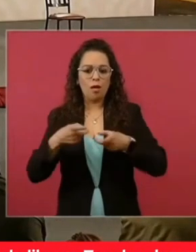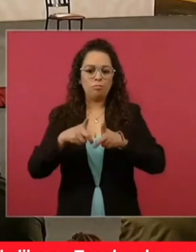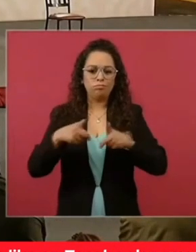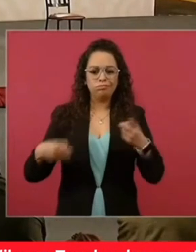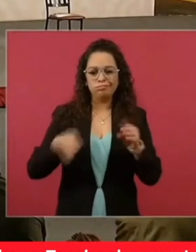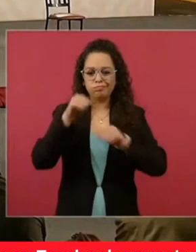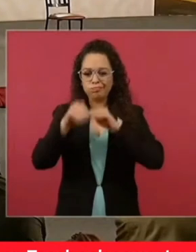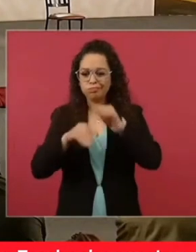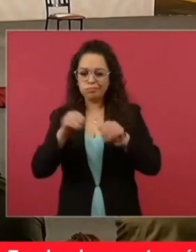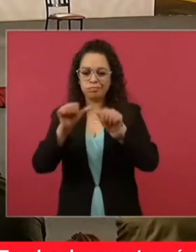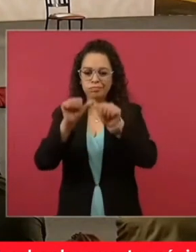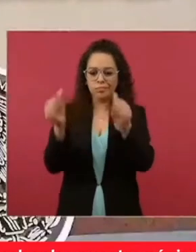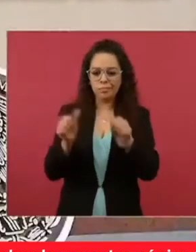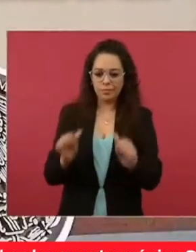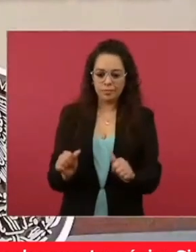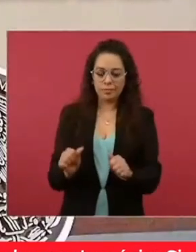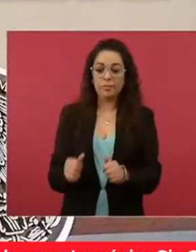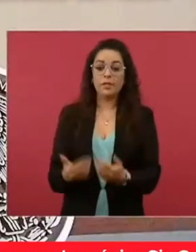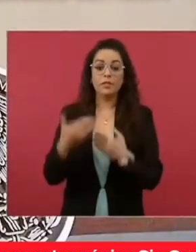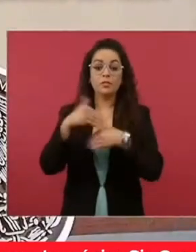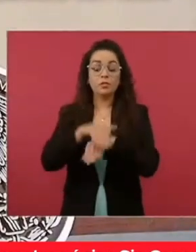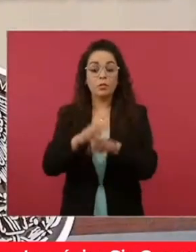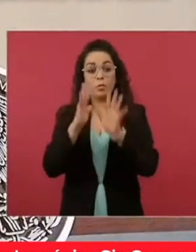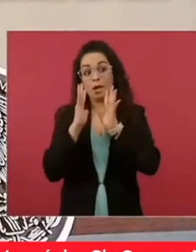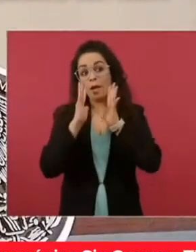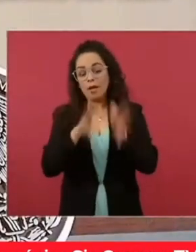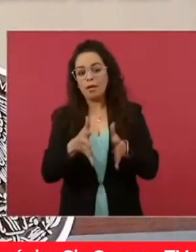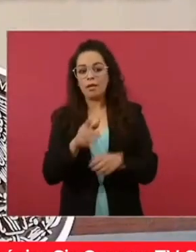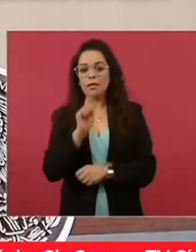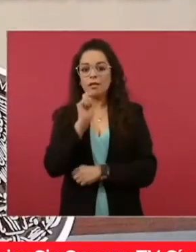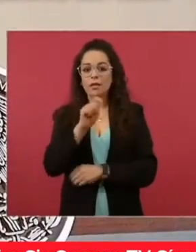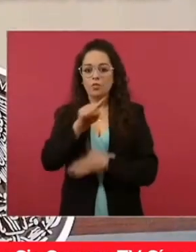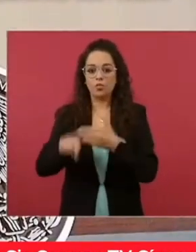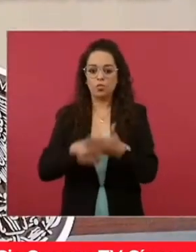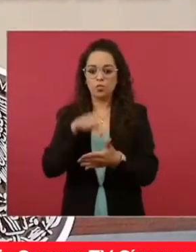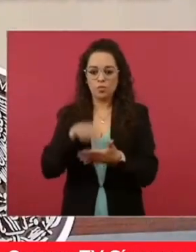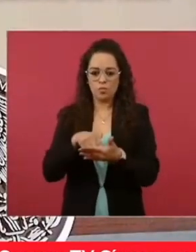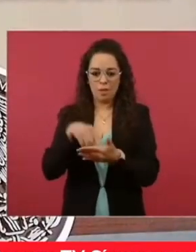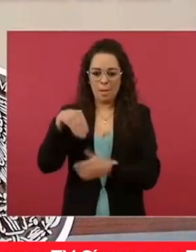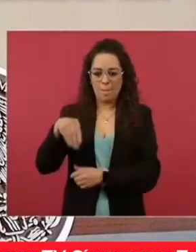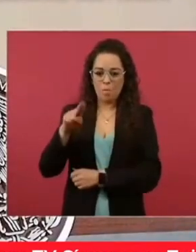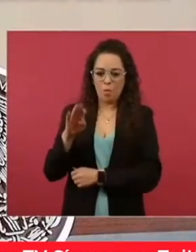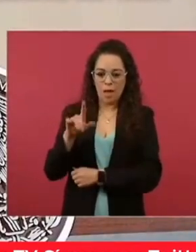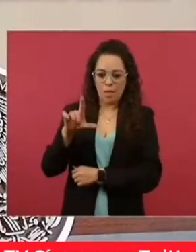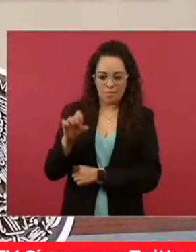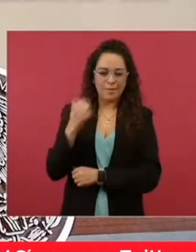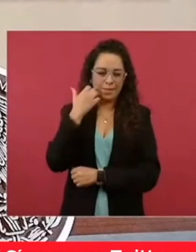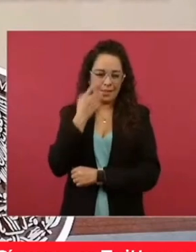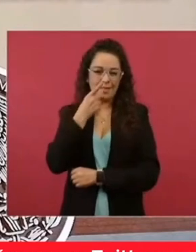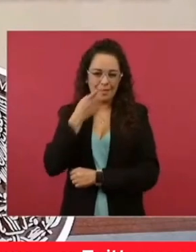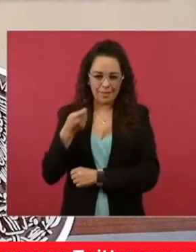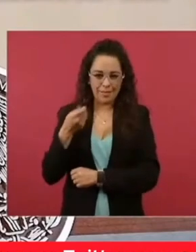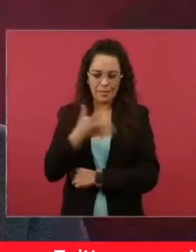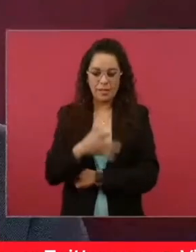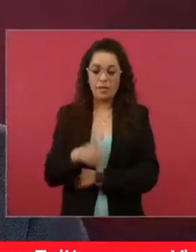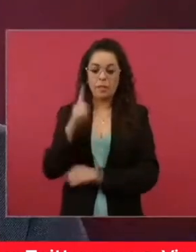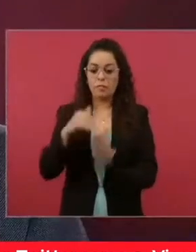cuanto a bienes muebles relativamente íntegros podríamos hablar de mil ochocientos cuarenta cerámica